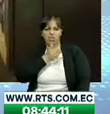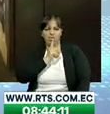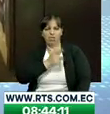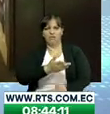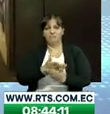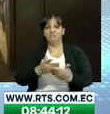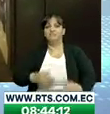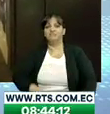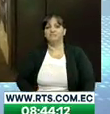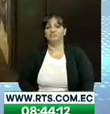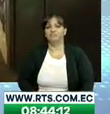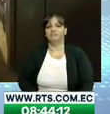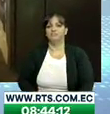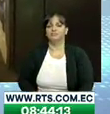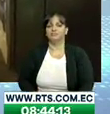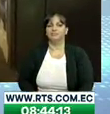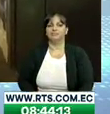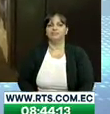contigo más adelante